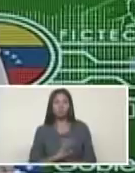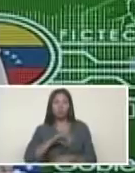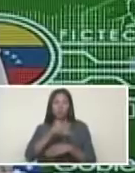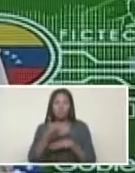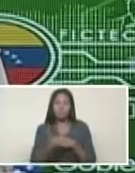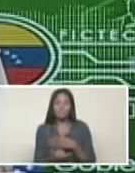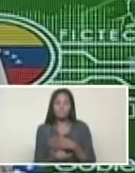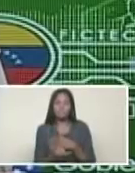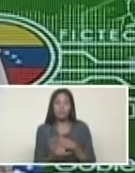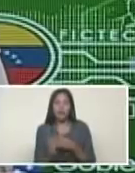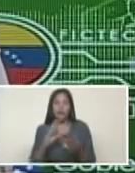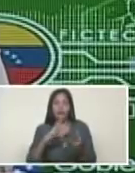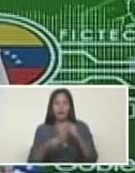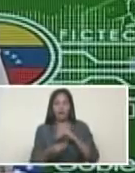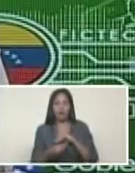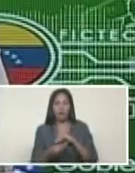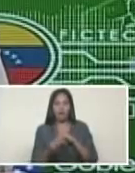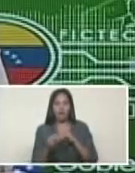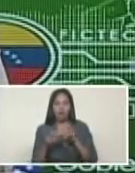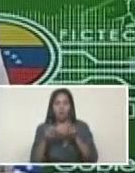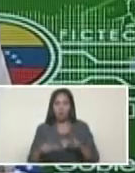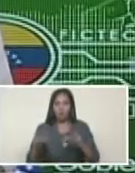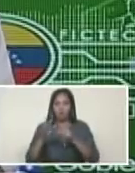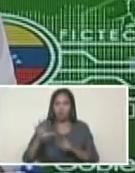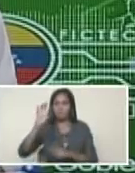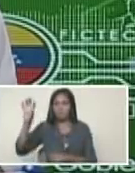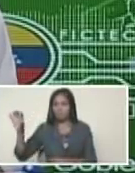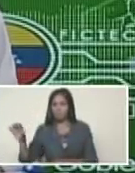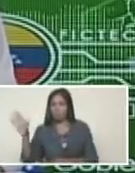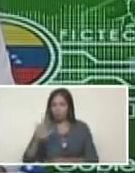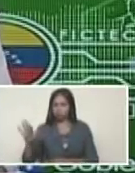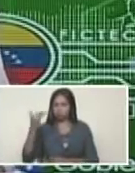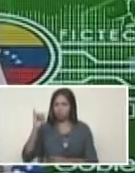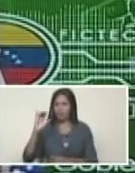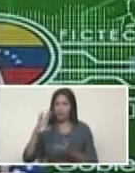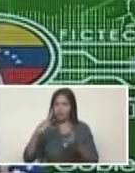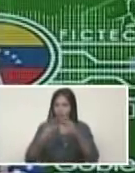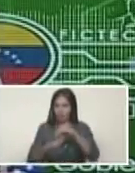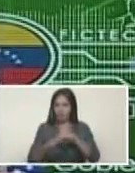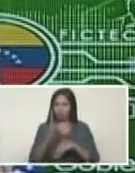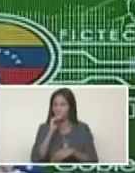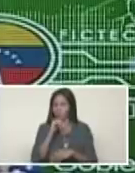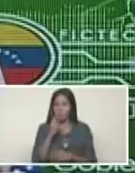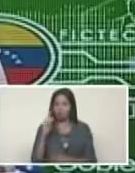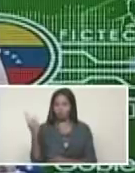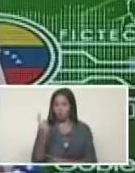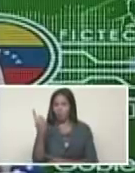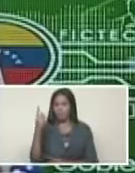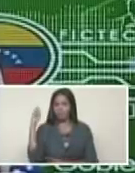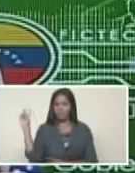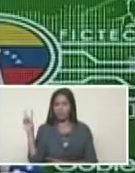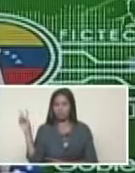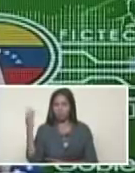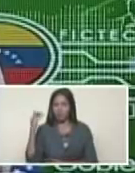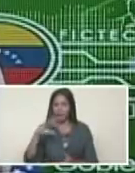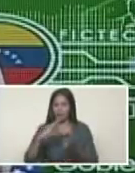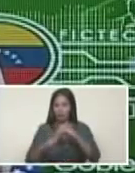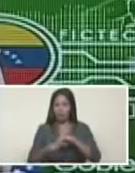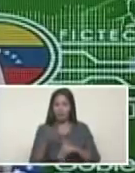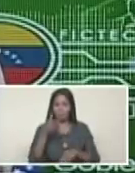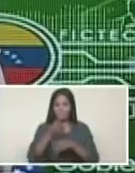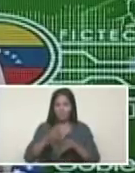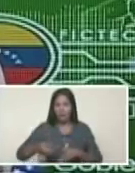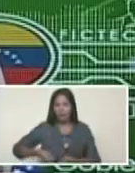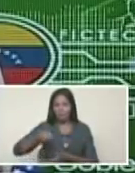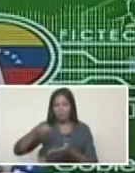Un plan como el CLAP no existe en ningún lugar del mundo, del planeta entero. Solo en Venezuela se lleva el